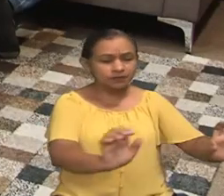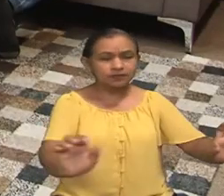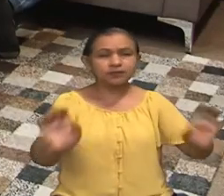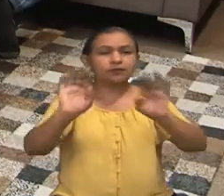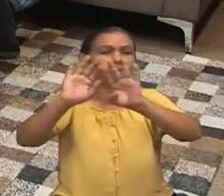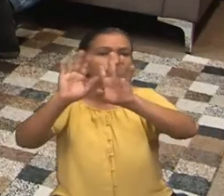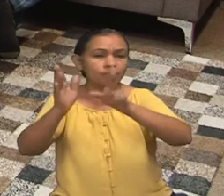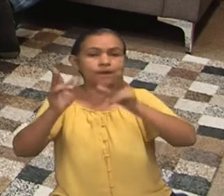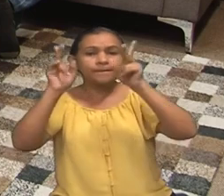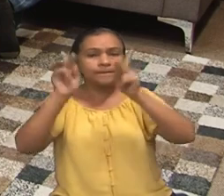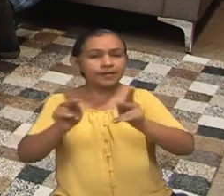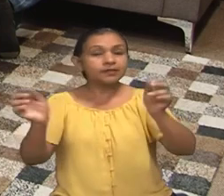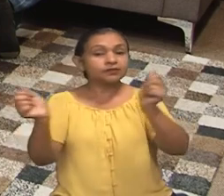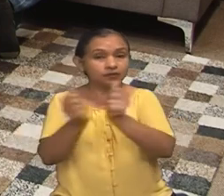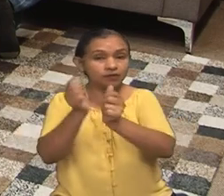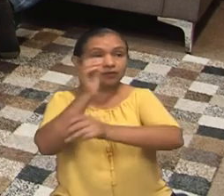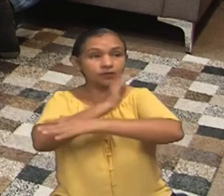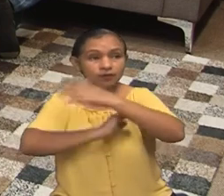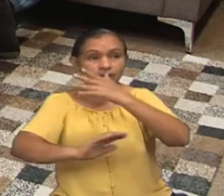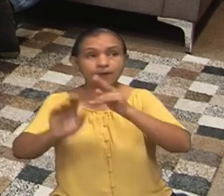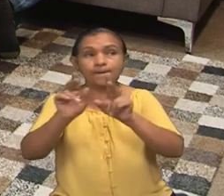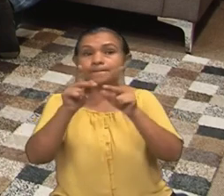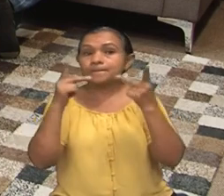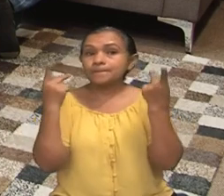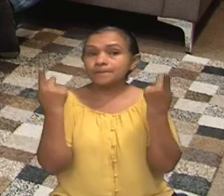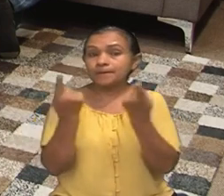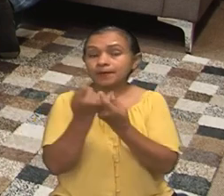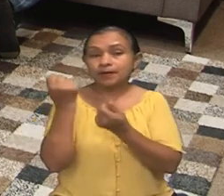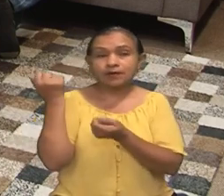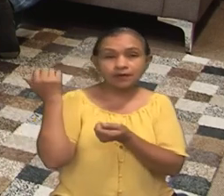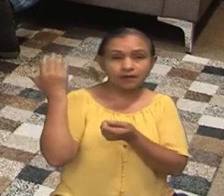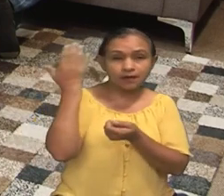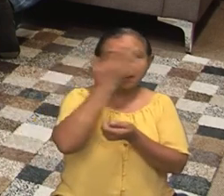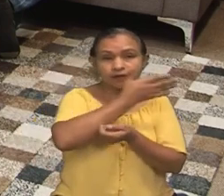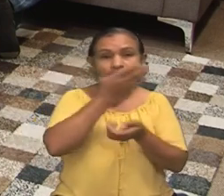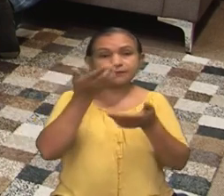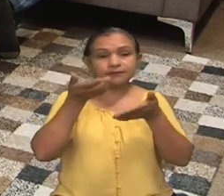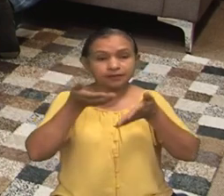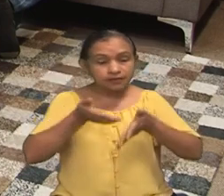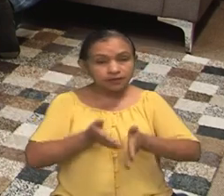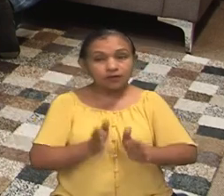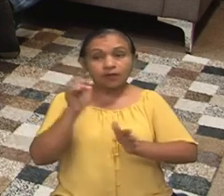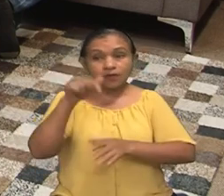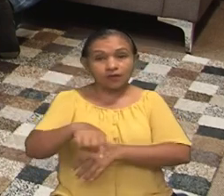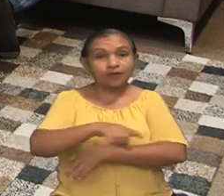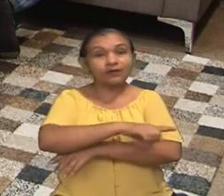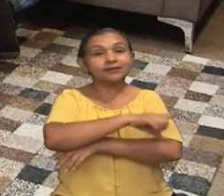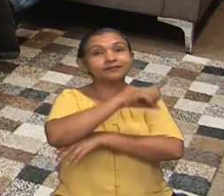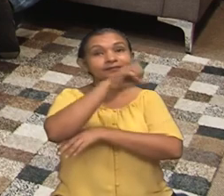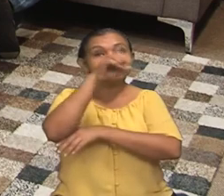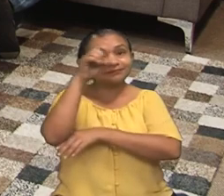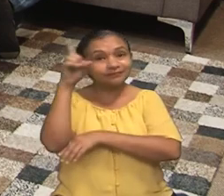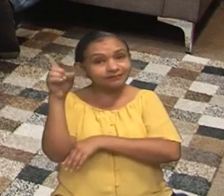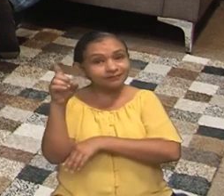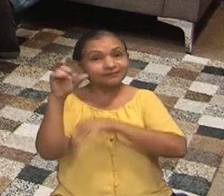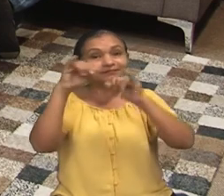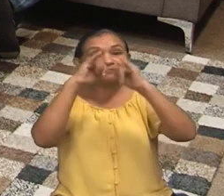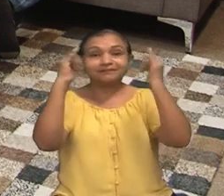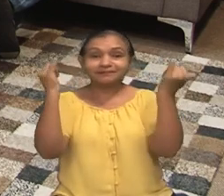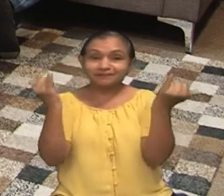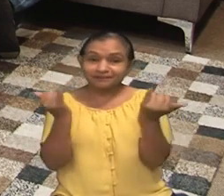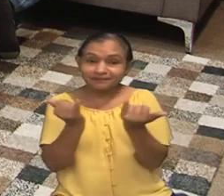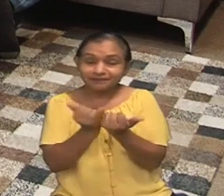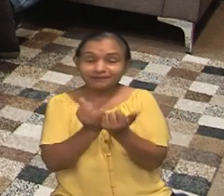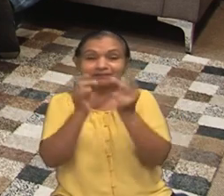en personas con discapacidad, en pueblos originarios y afrodescendientes. Pero el día de hoy, que es el Día Internacional de